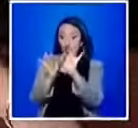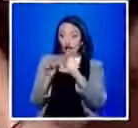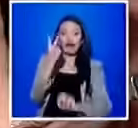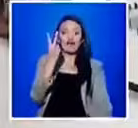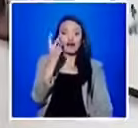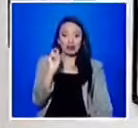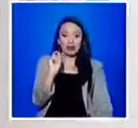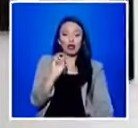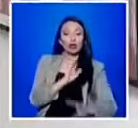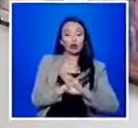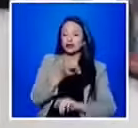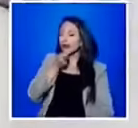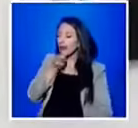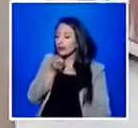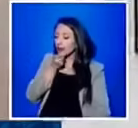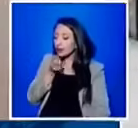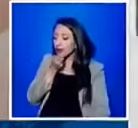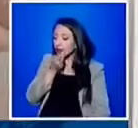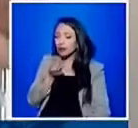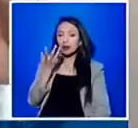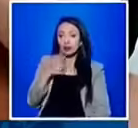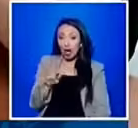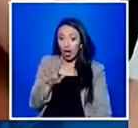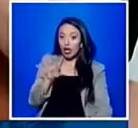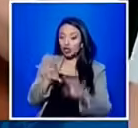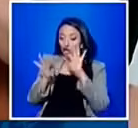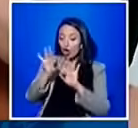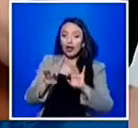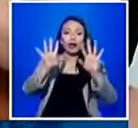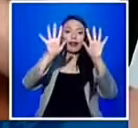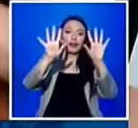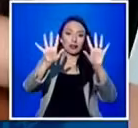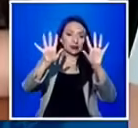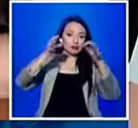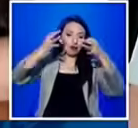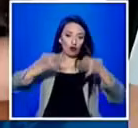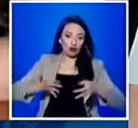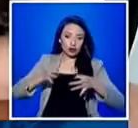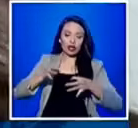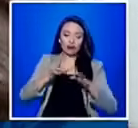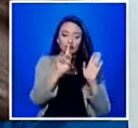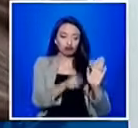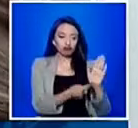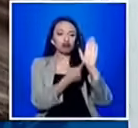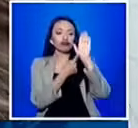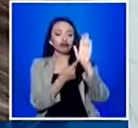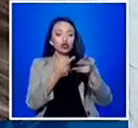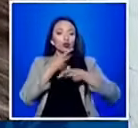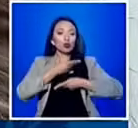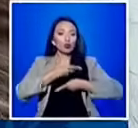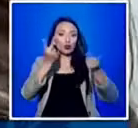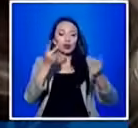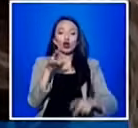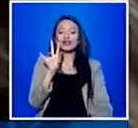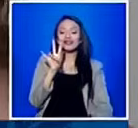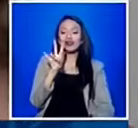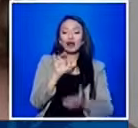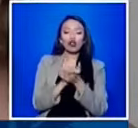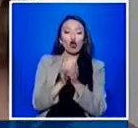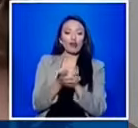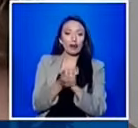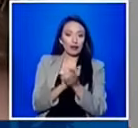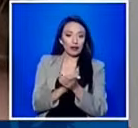de entrevistas. Y finalmente, 10 candidatas serán las oficiales, que serán presentadas públicamente el 7 de